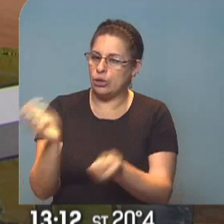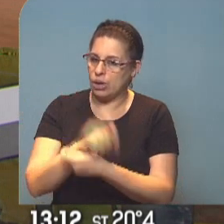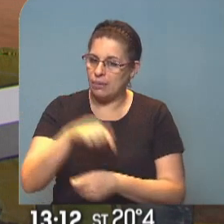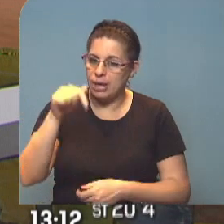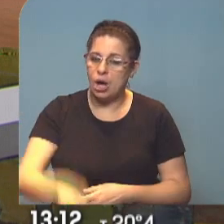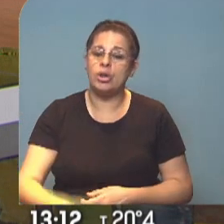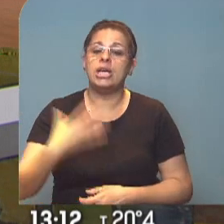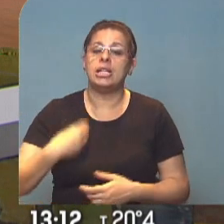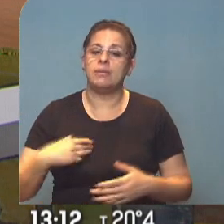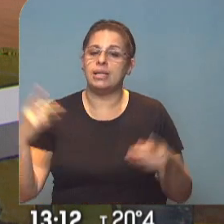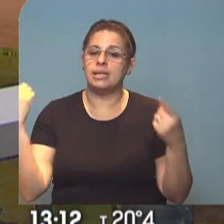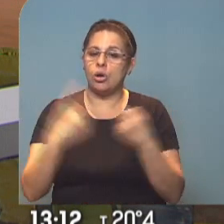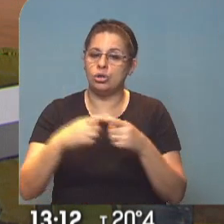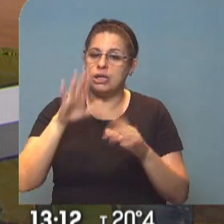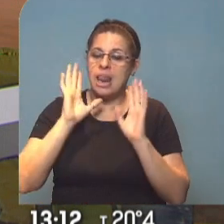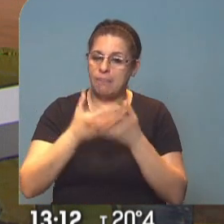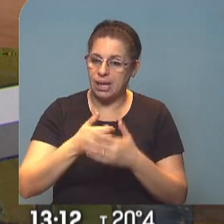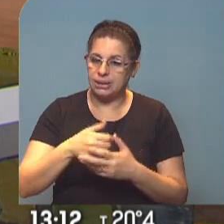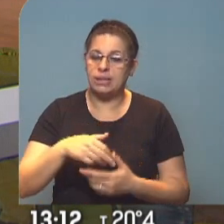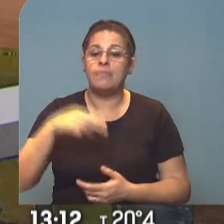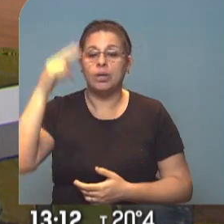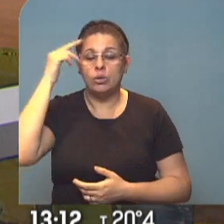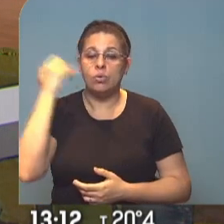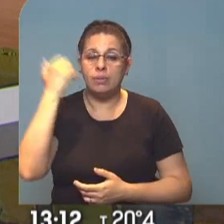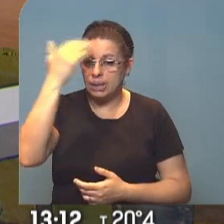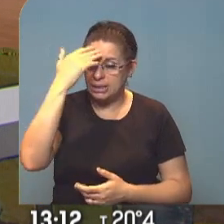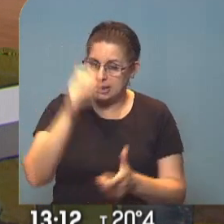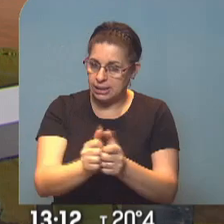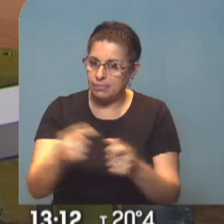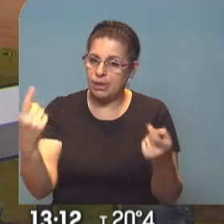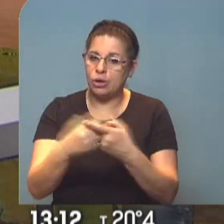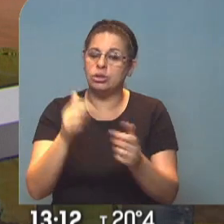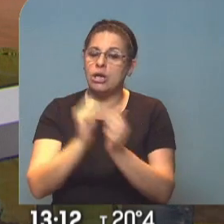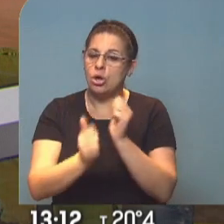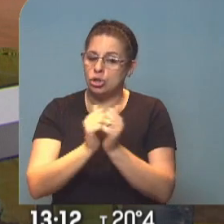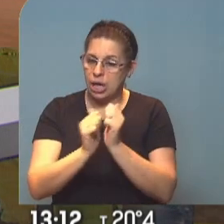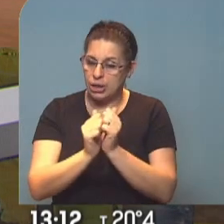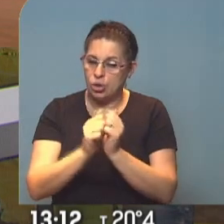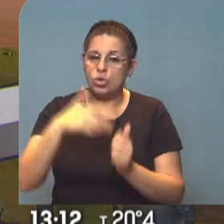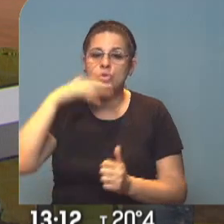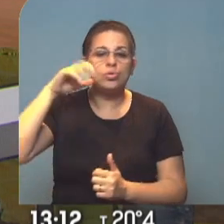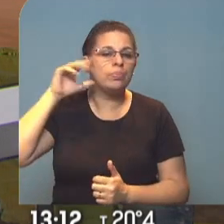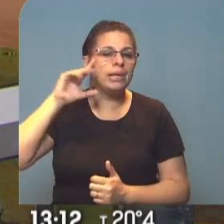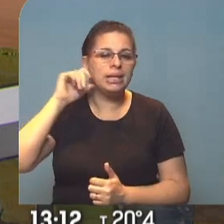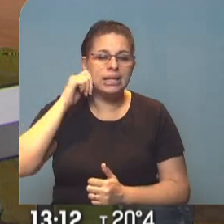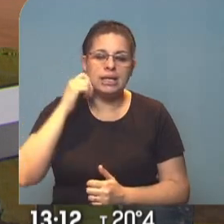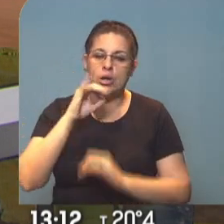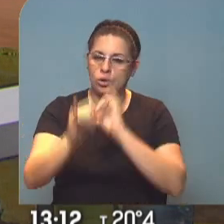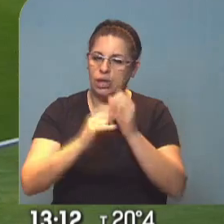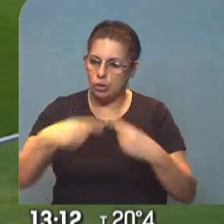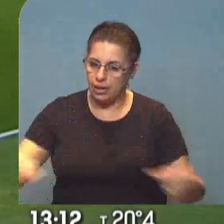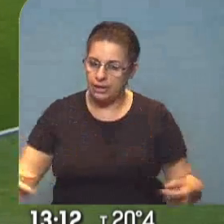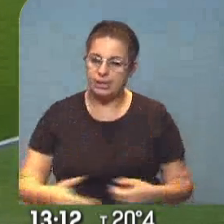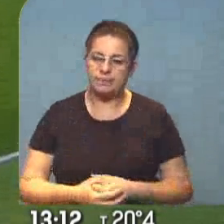a las 19 horas. A las 21:15 lo harán Temperley y Rosario Central. Superliga que estamos poniendo al día.